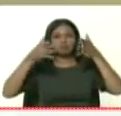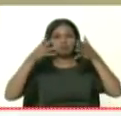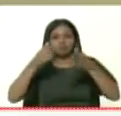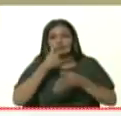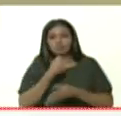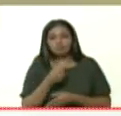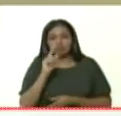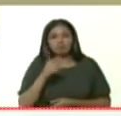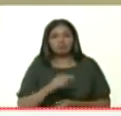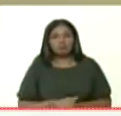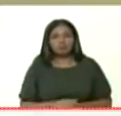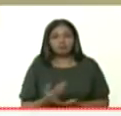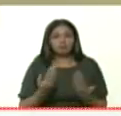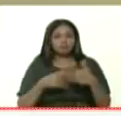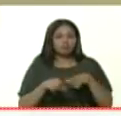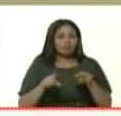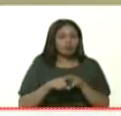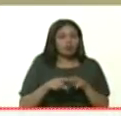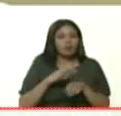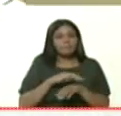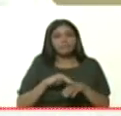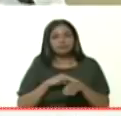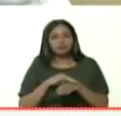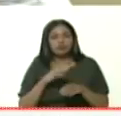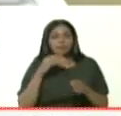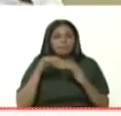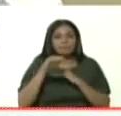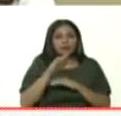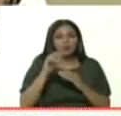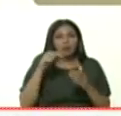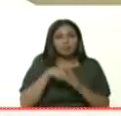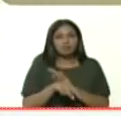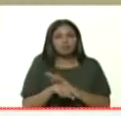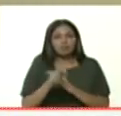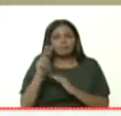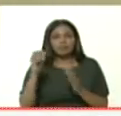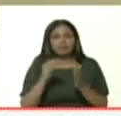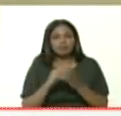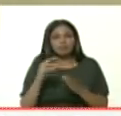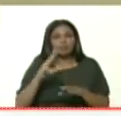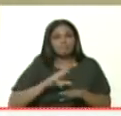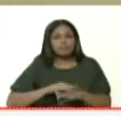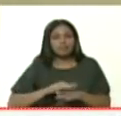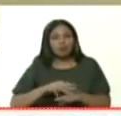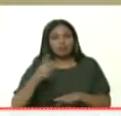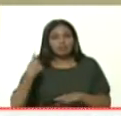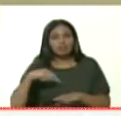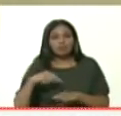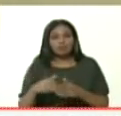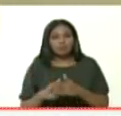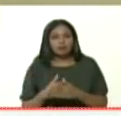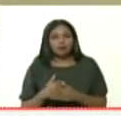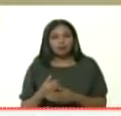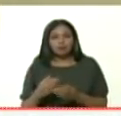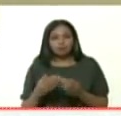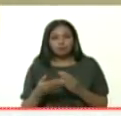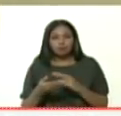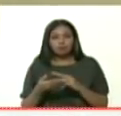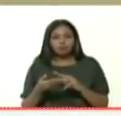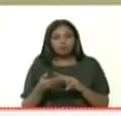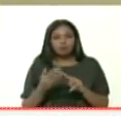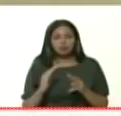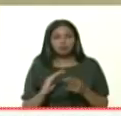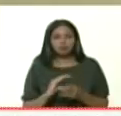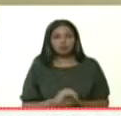facilitadoras, seguir integrando la misión Barrio Adentro con todos los 20.000 médicos y médicas que tenemos en las comunidades, para